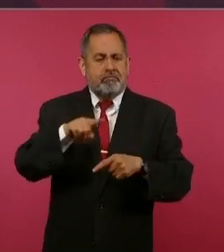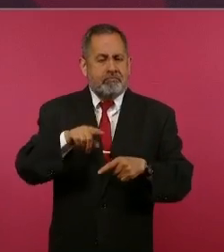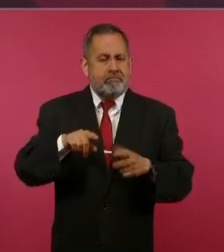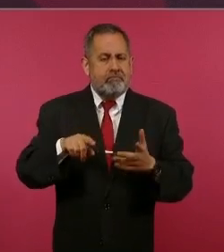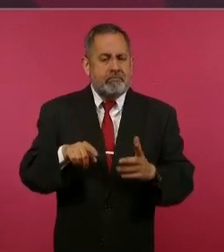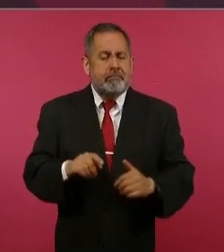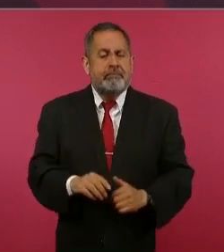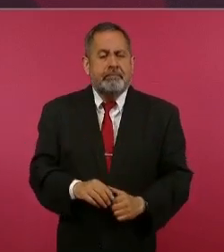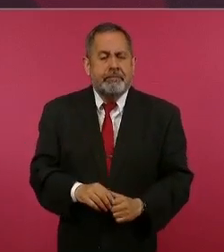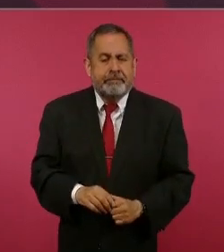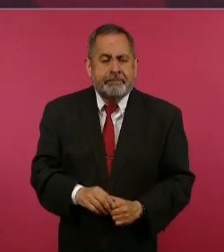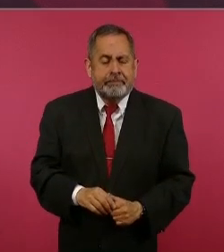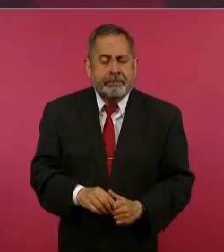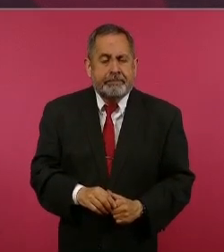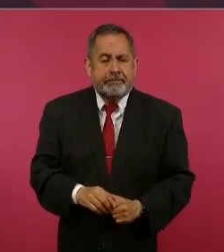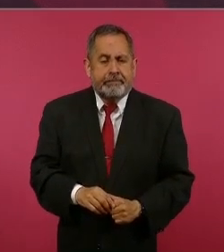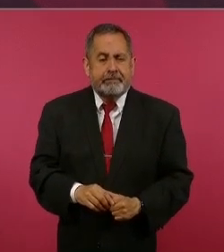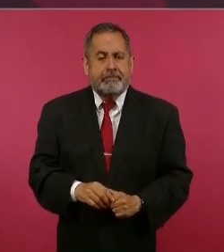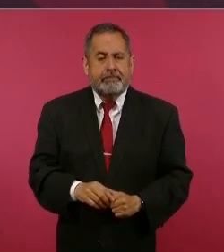a